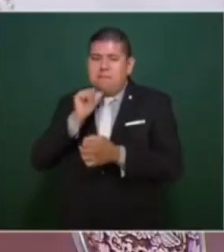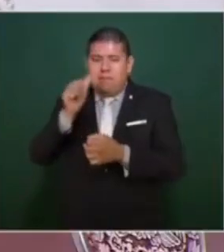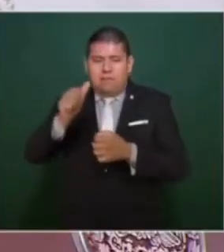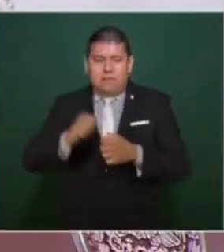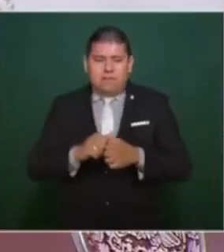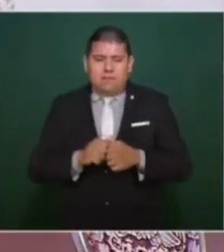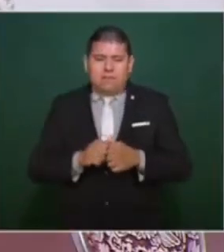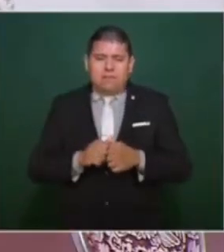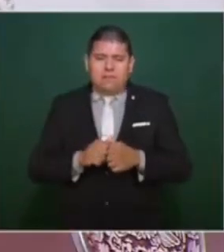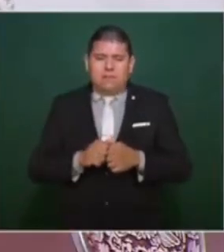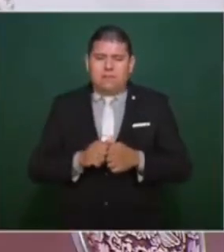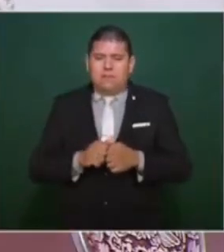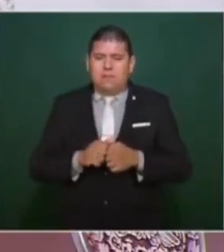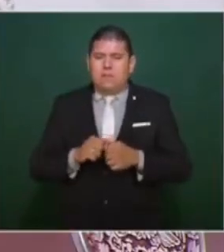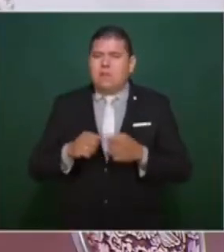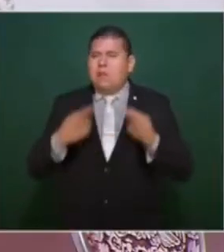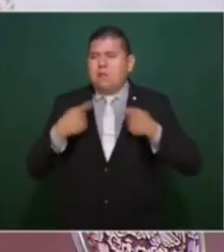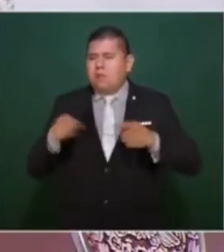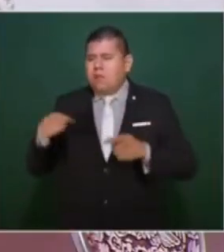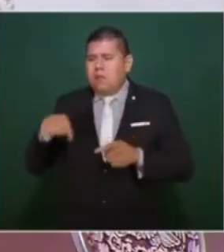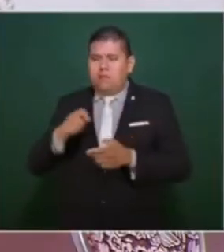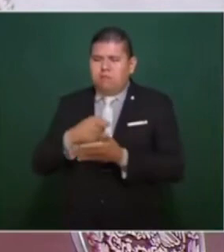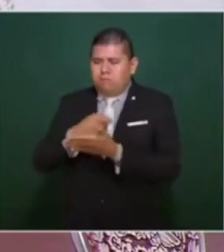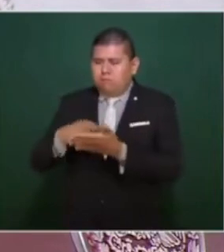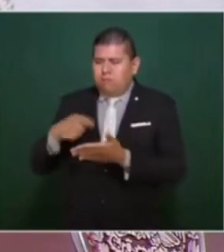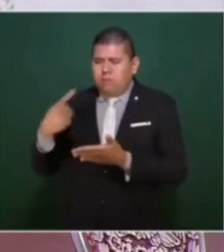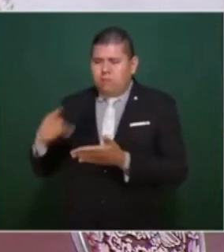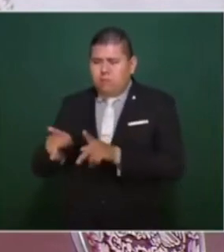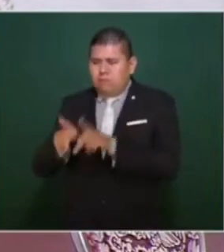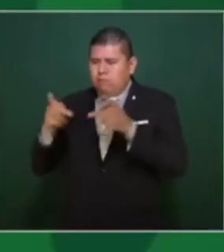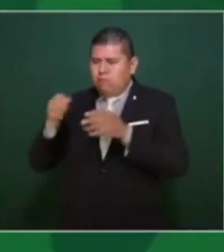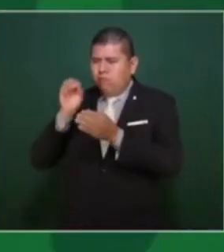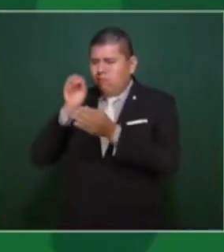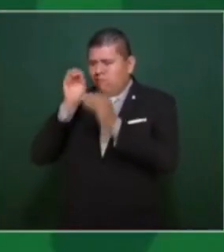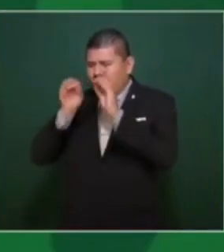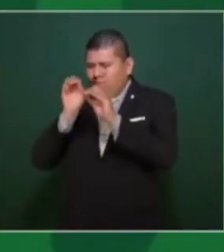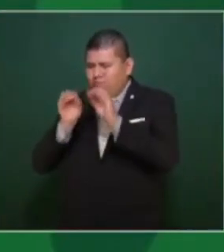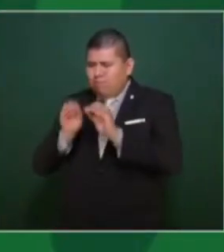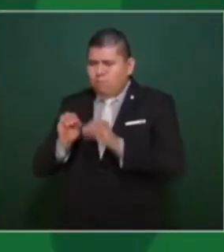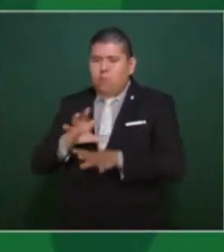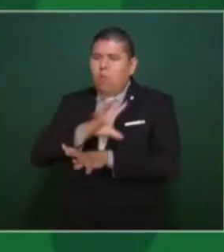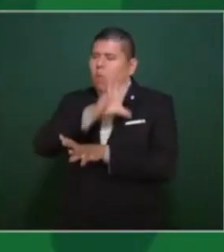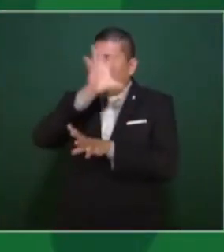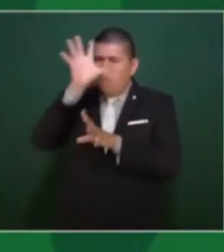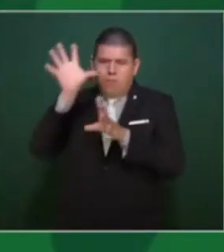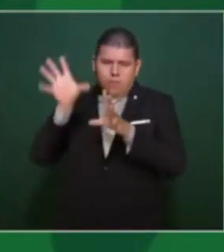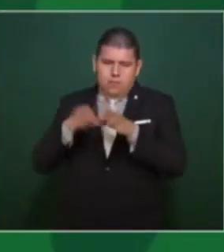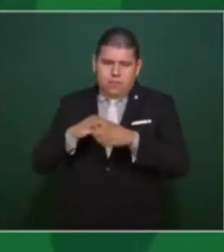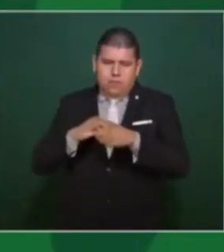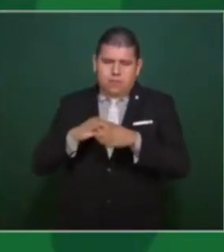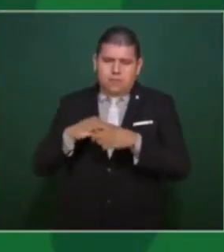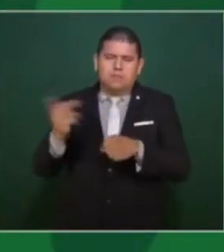Y todos los articulistas, todos, sin excepción,